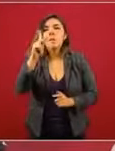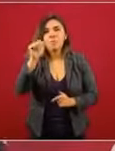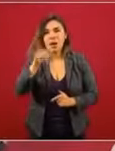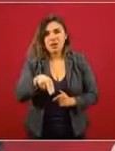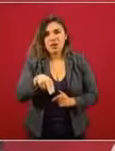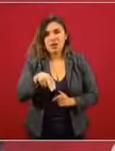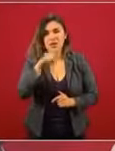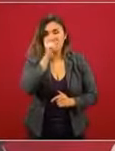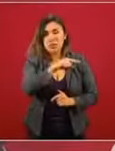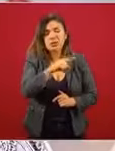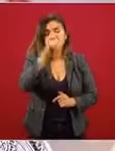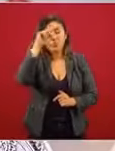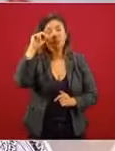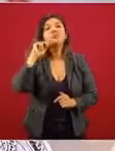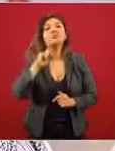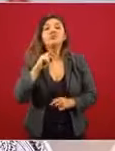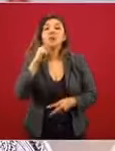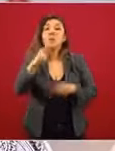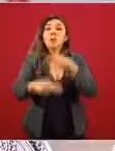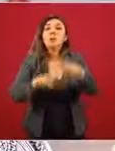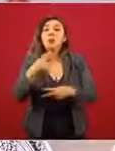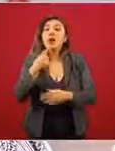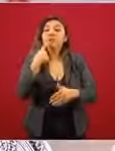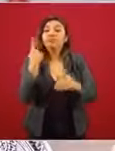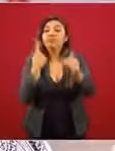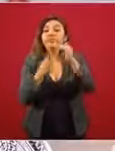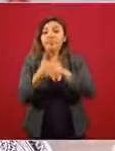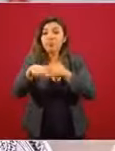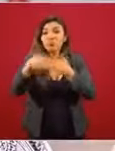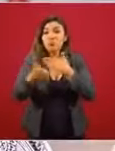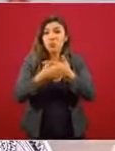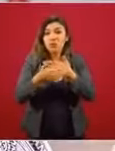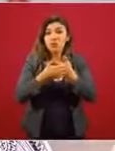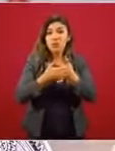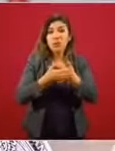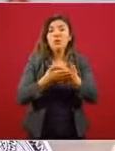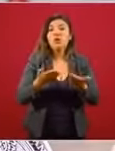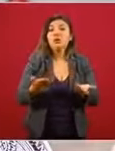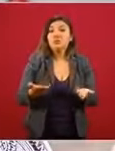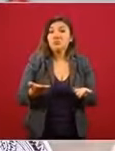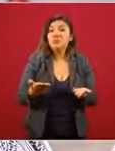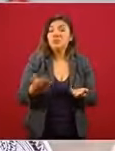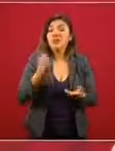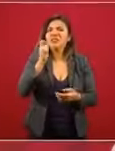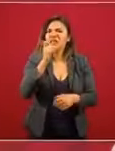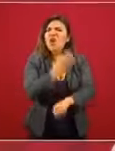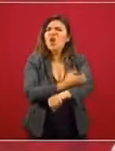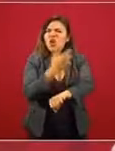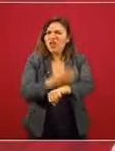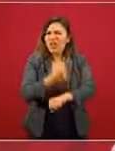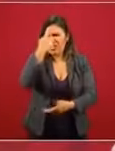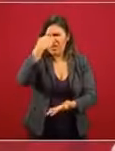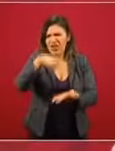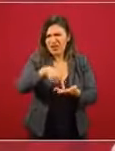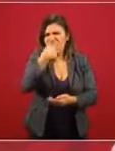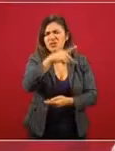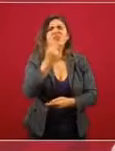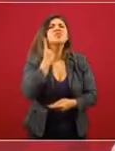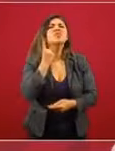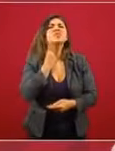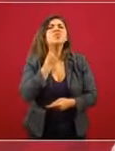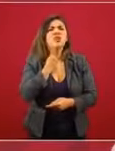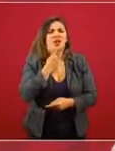que va a presentar una denuncia. Creo que es hasta el coordinador de los